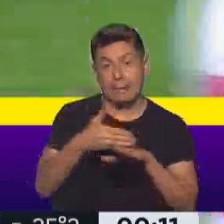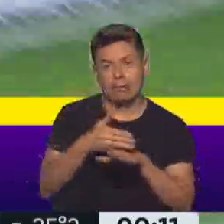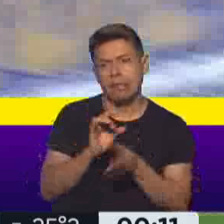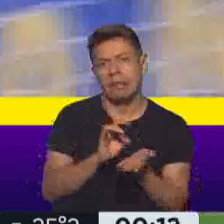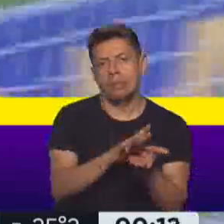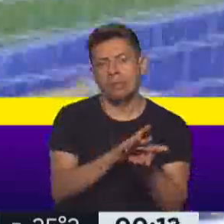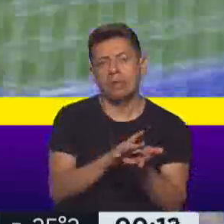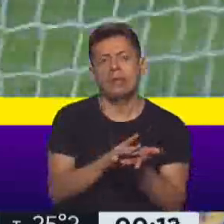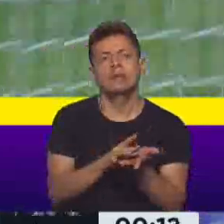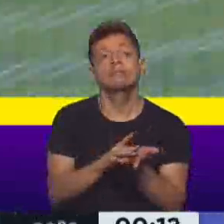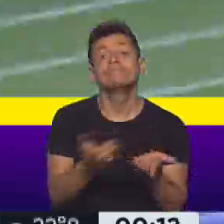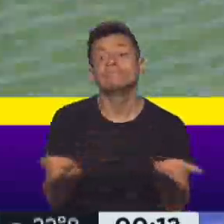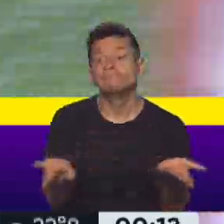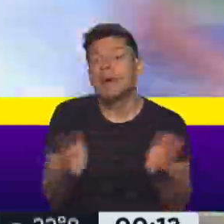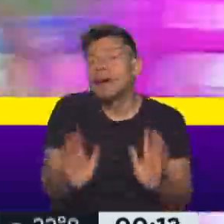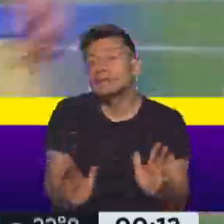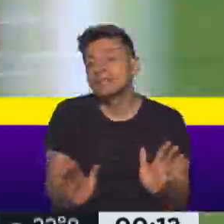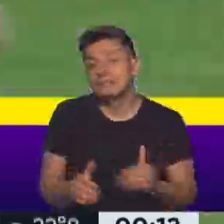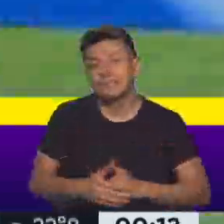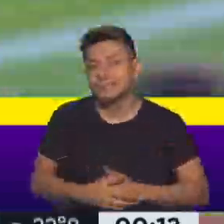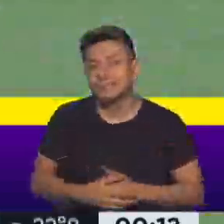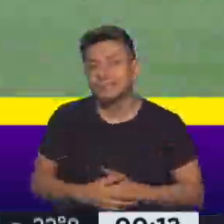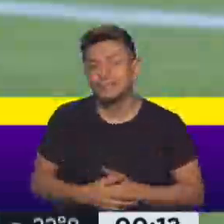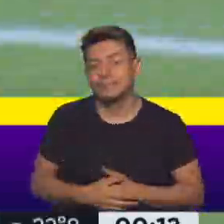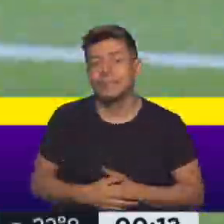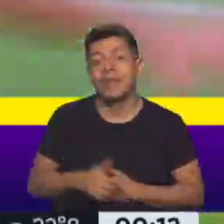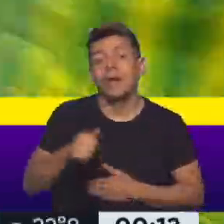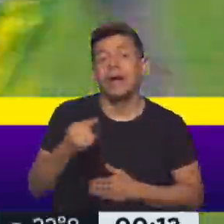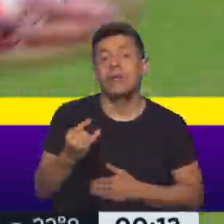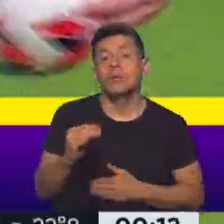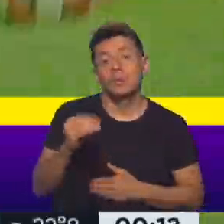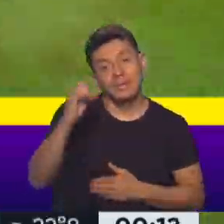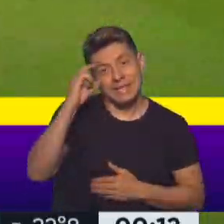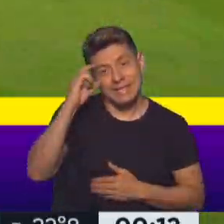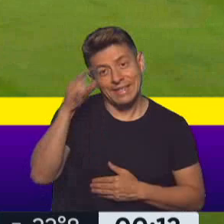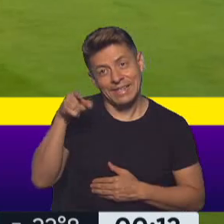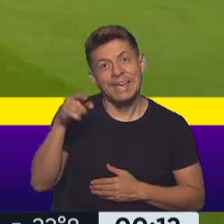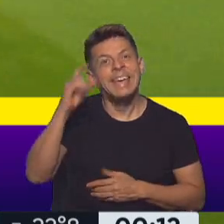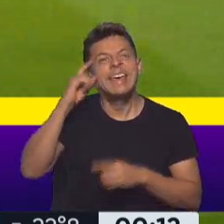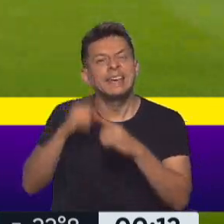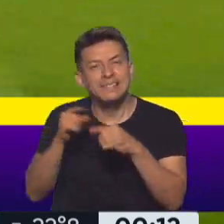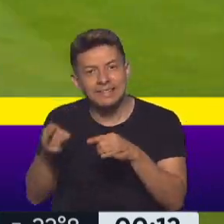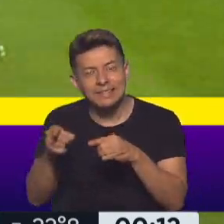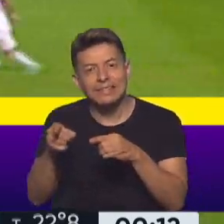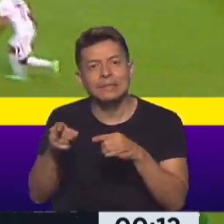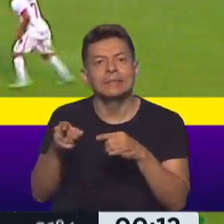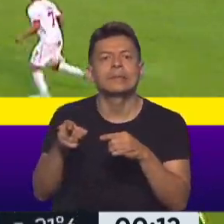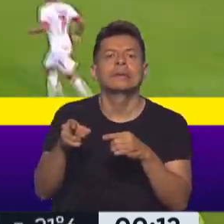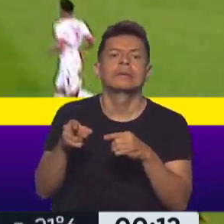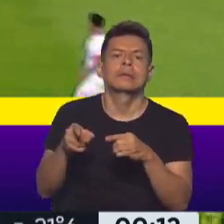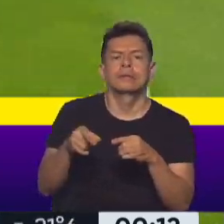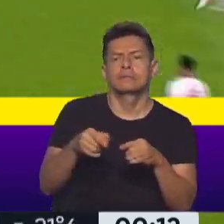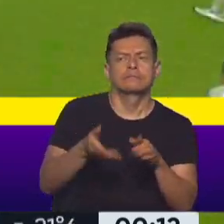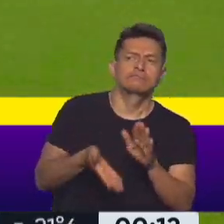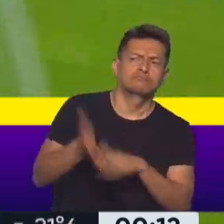Y la ley del ex, más que nunca, ¿eh? Auche, que fue empujado a irse por